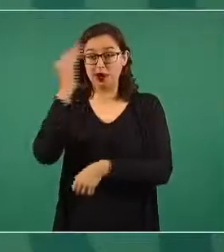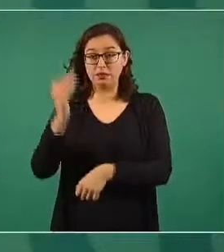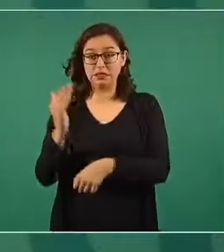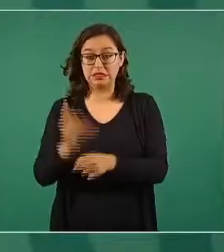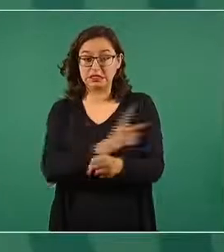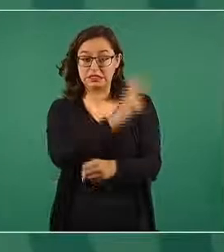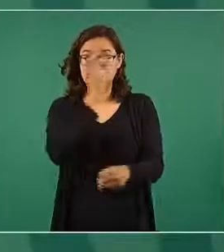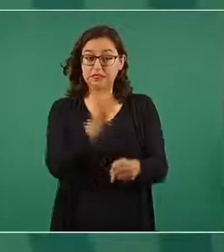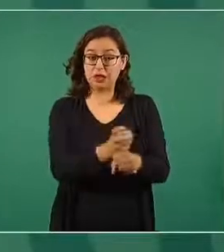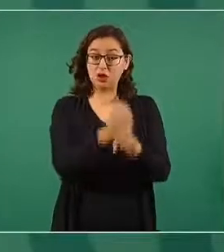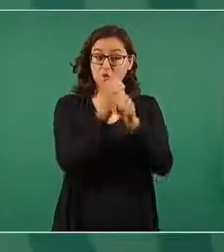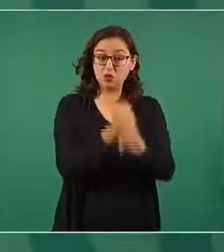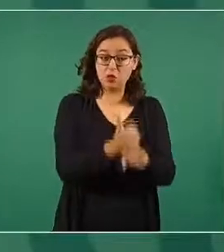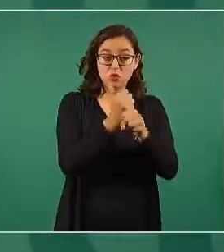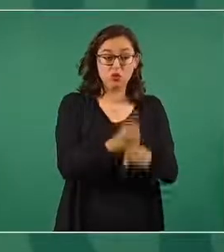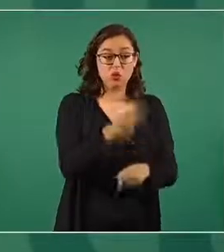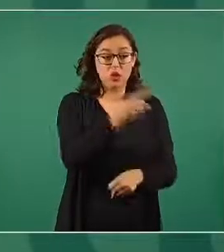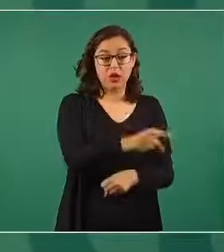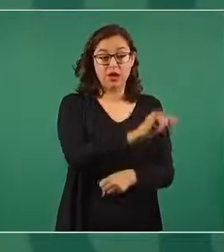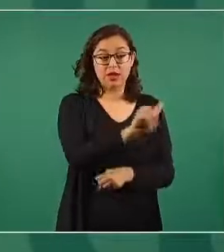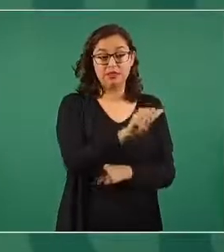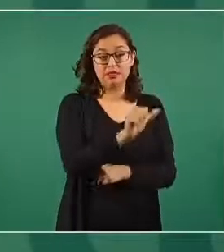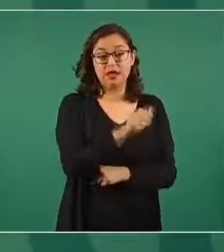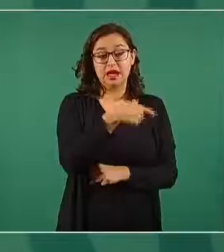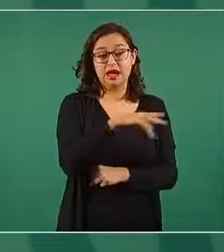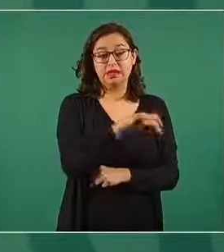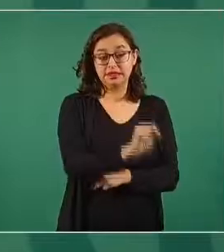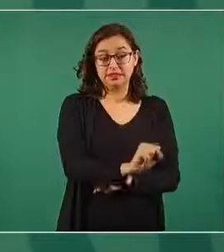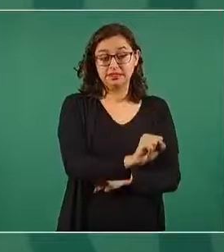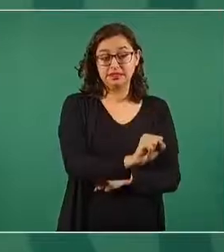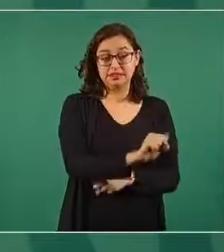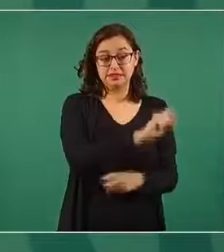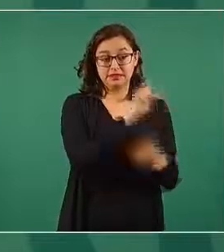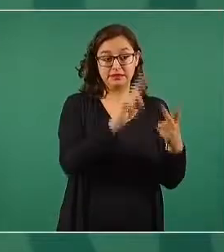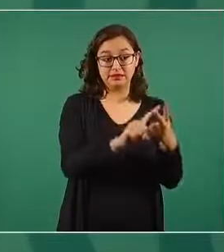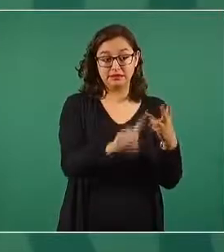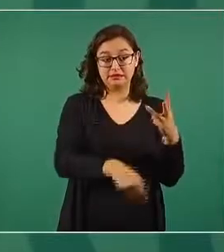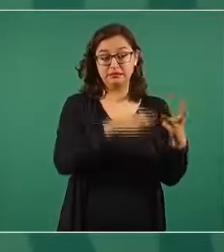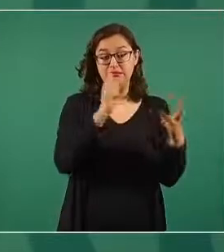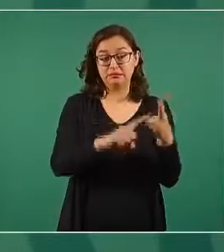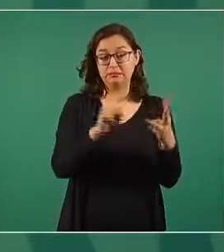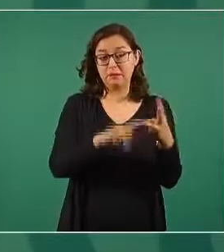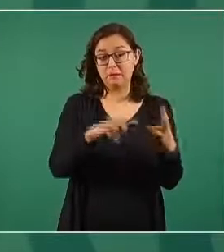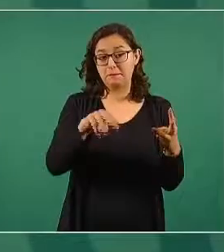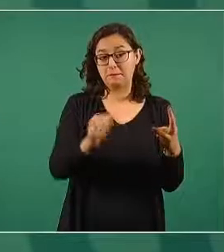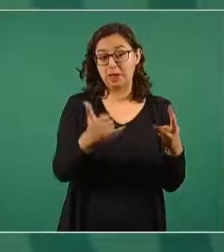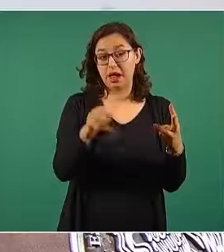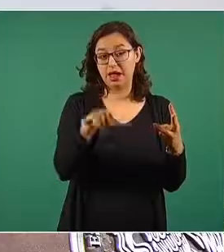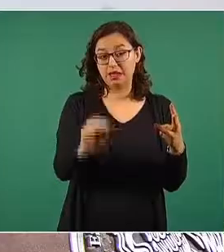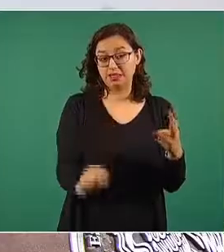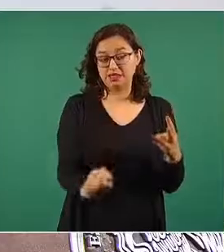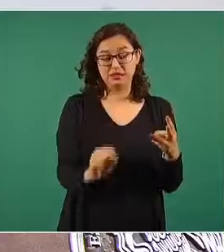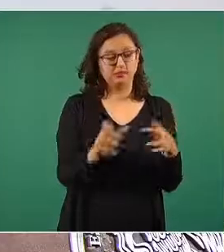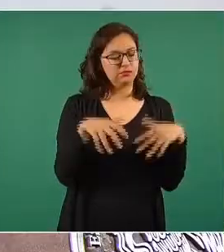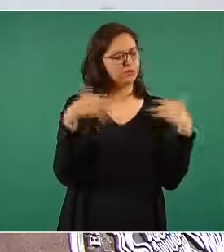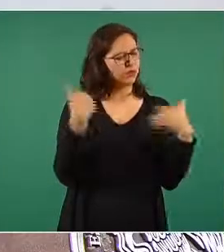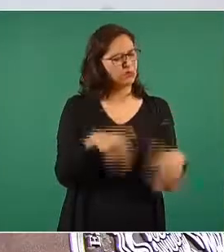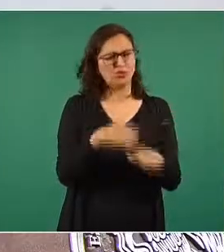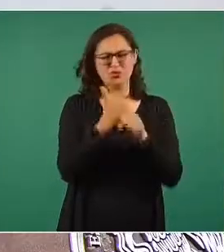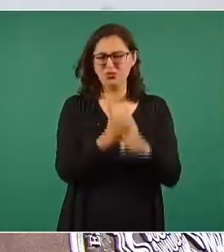los yaquis, y en tercer lugar, los mayas, en exterminio,